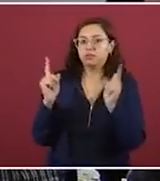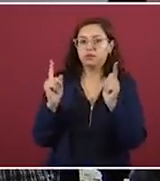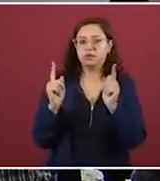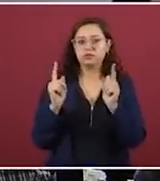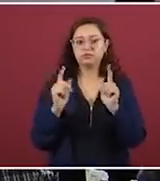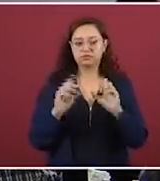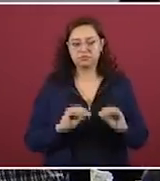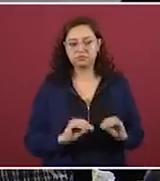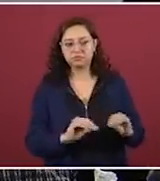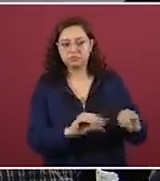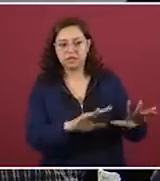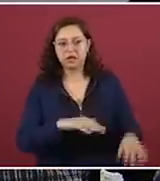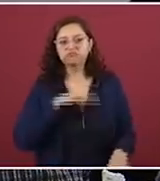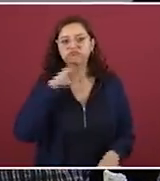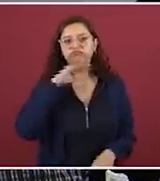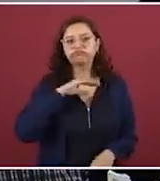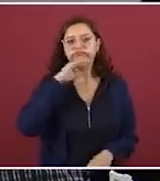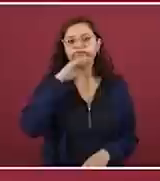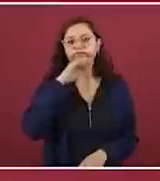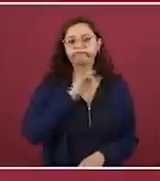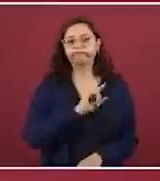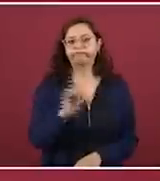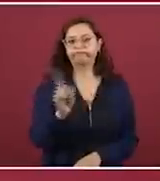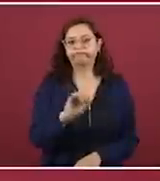está demostrado de que se abusa.